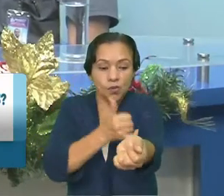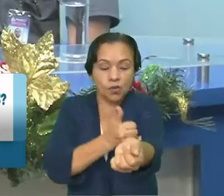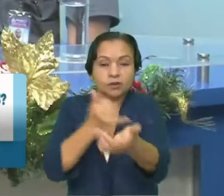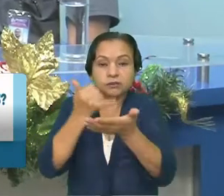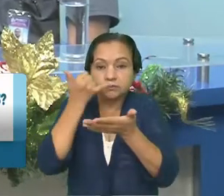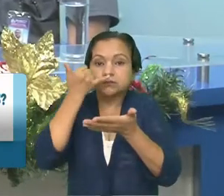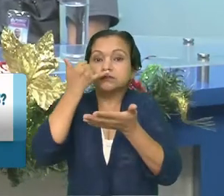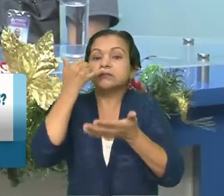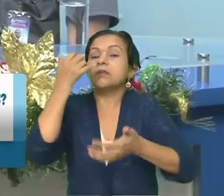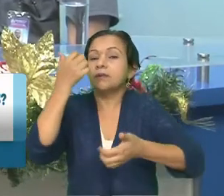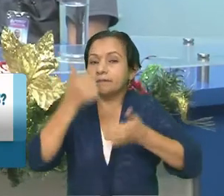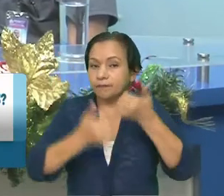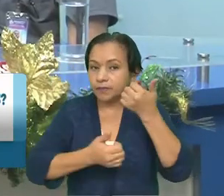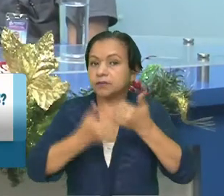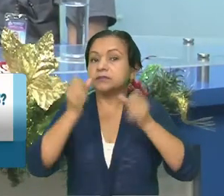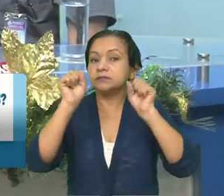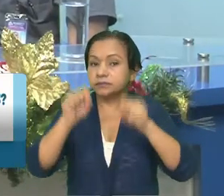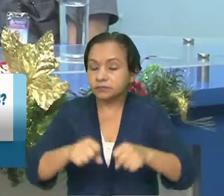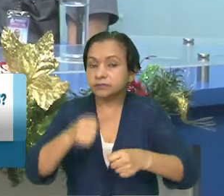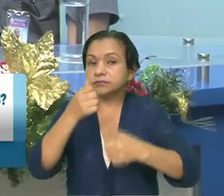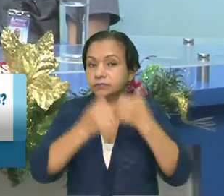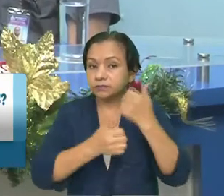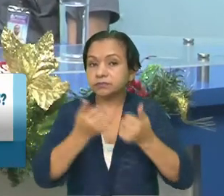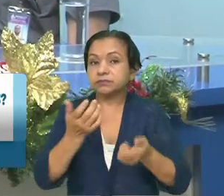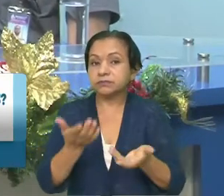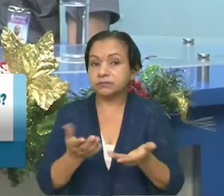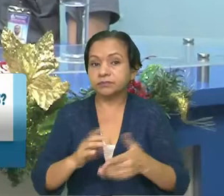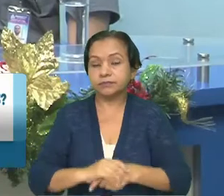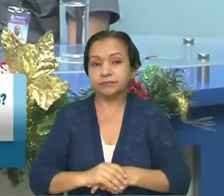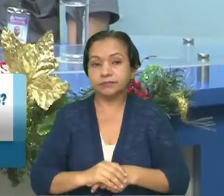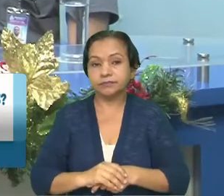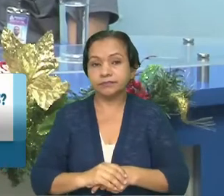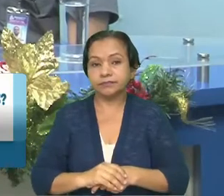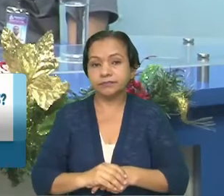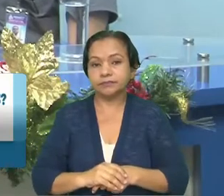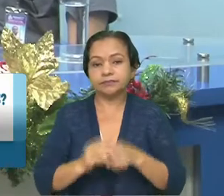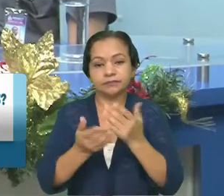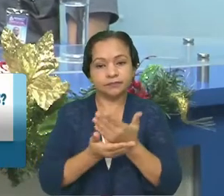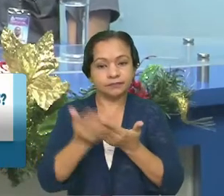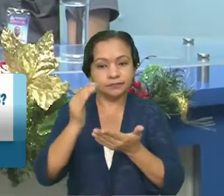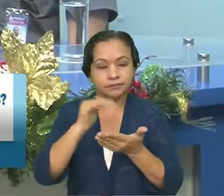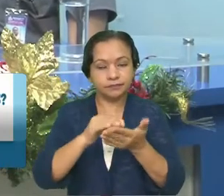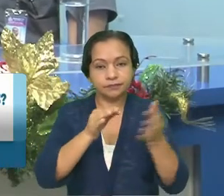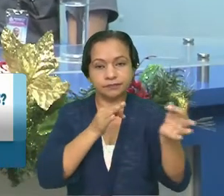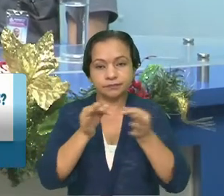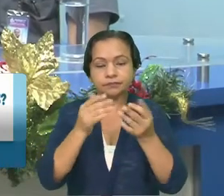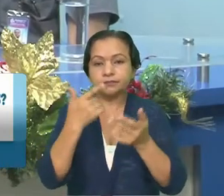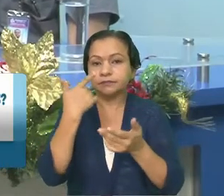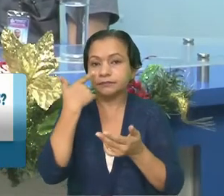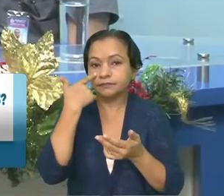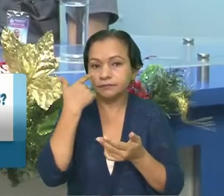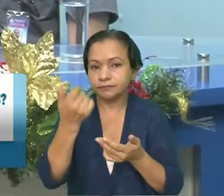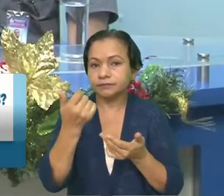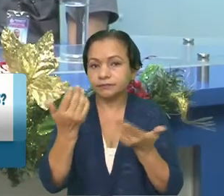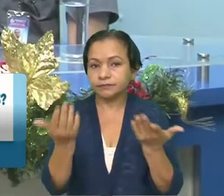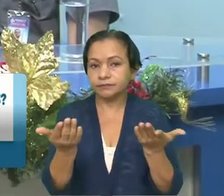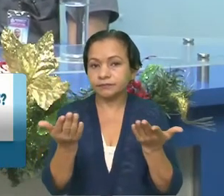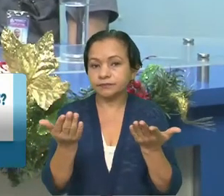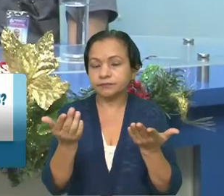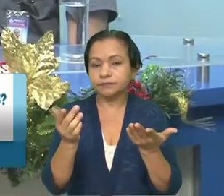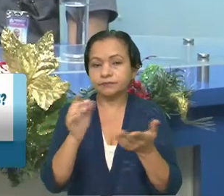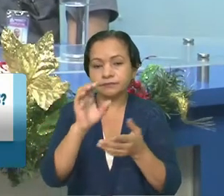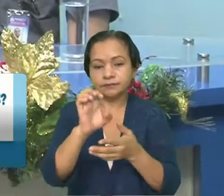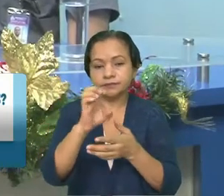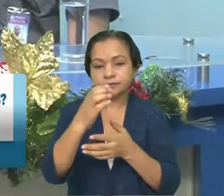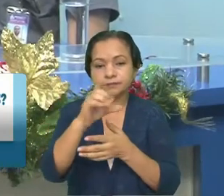lesiones, te pueden dar lesiones desmielinizantes, ¿no? Pero volviendo, digamos, a la más conocida, que donde tenemos la